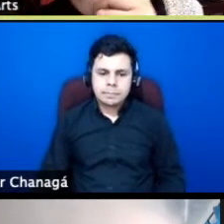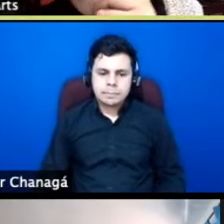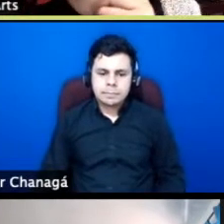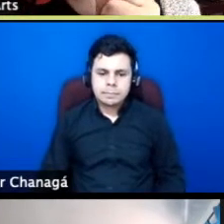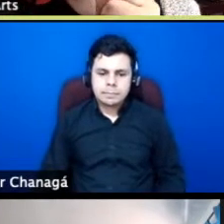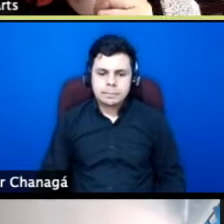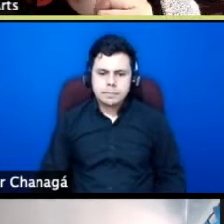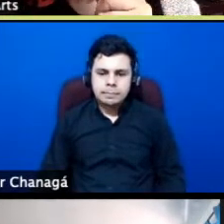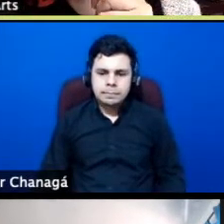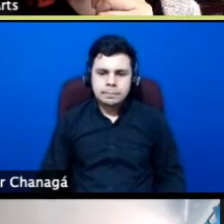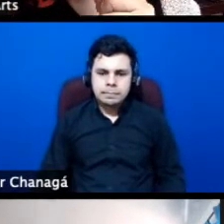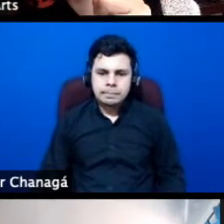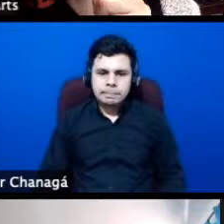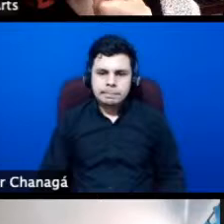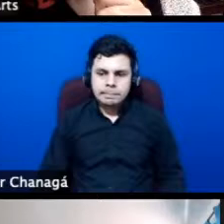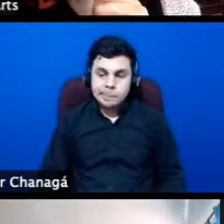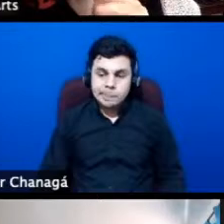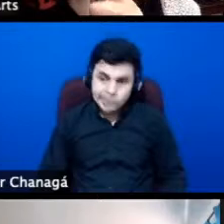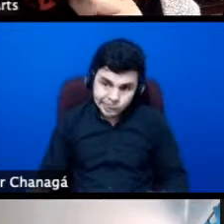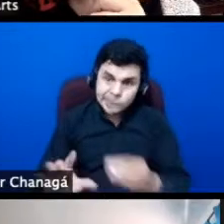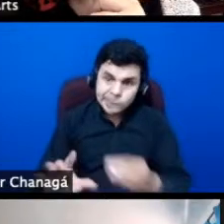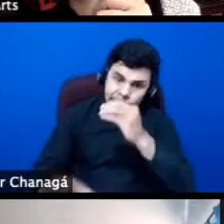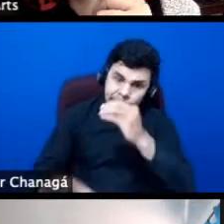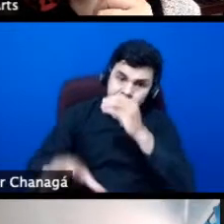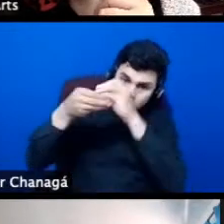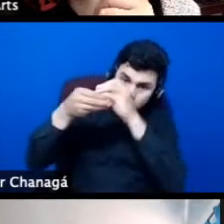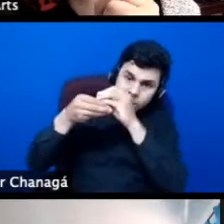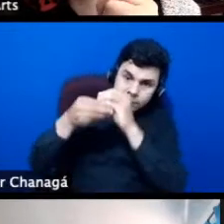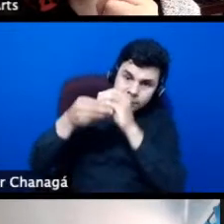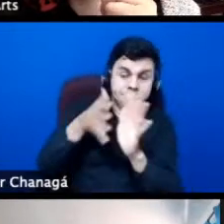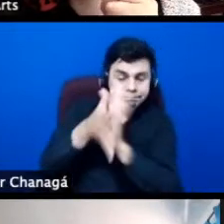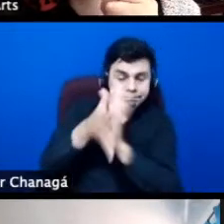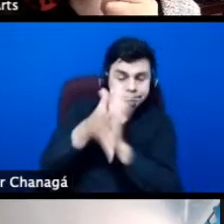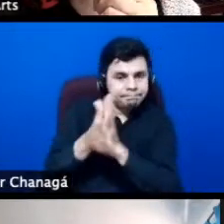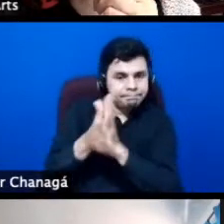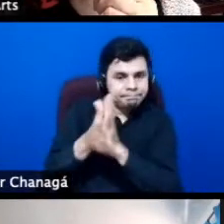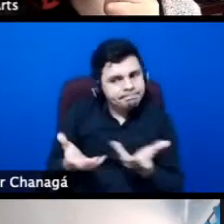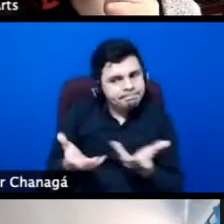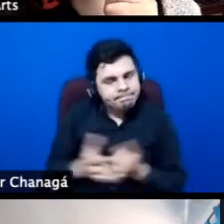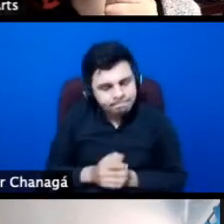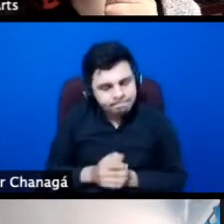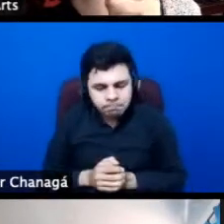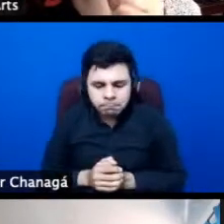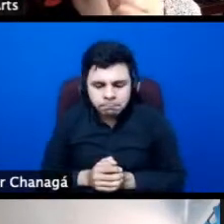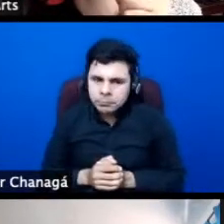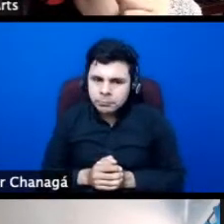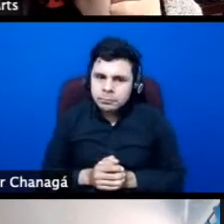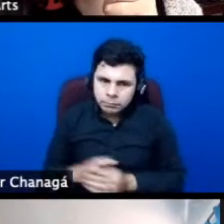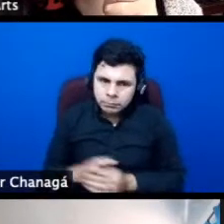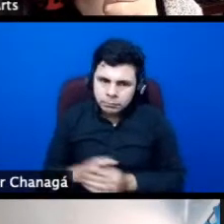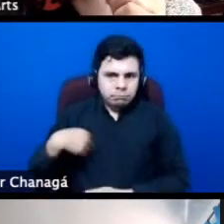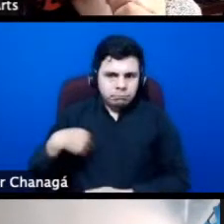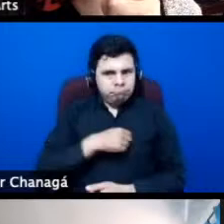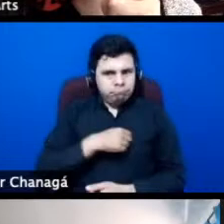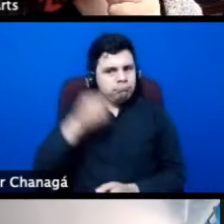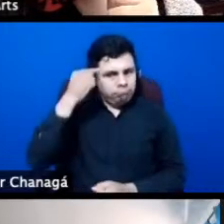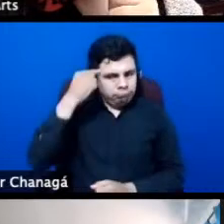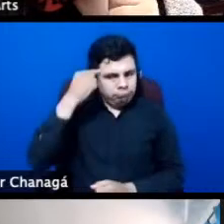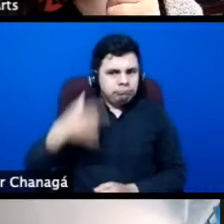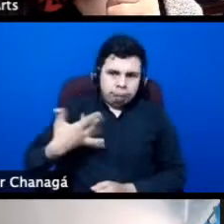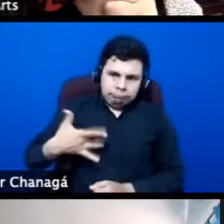Bueno, otra parte bien interesante de pues que en últimas termina siendo positivo de esta